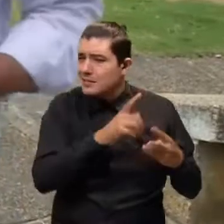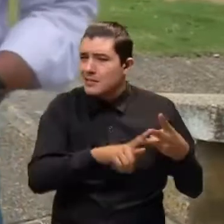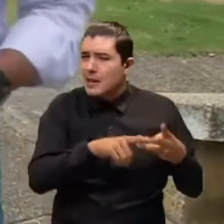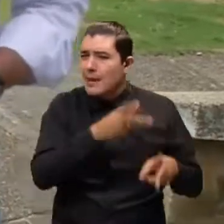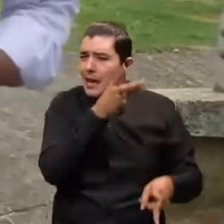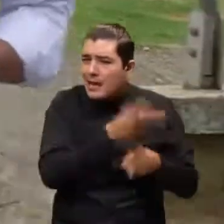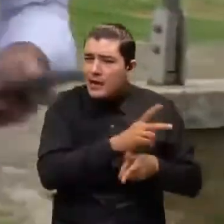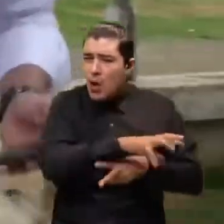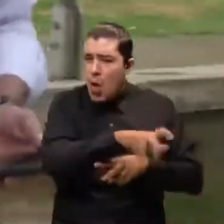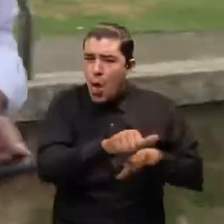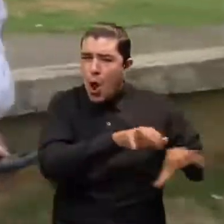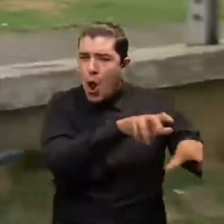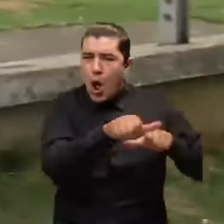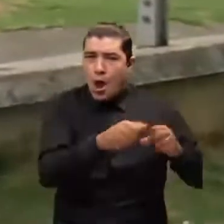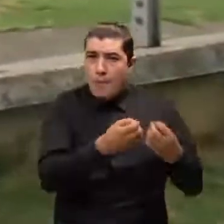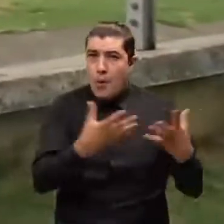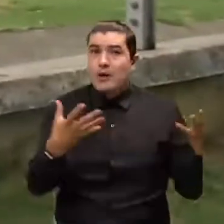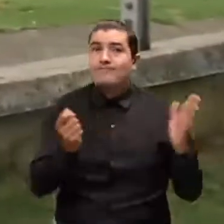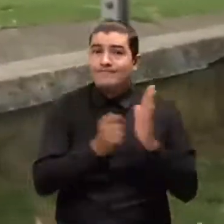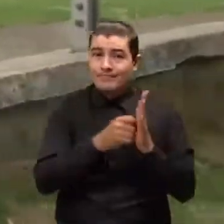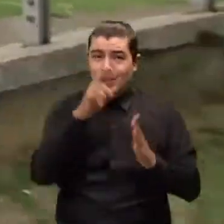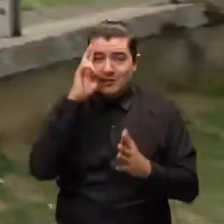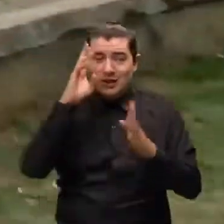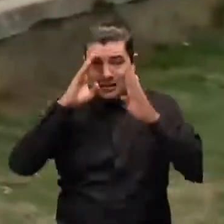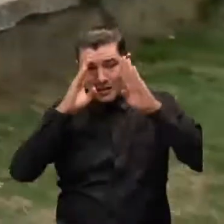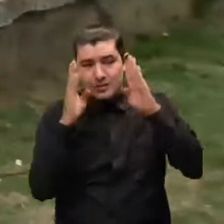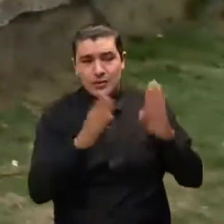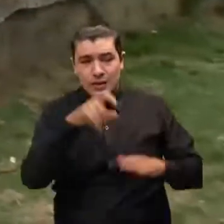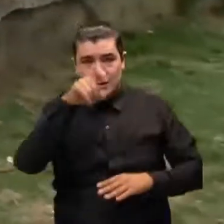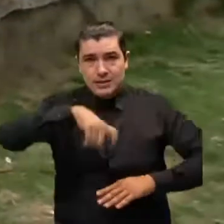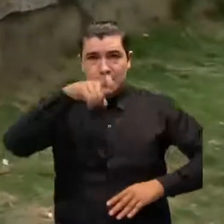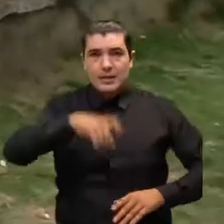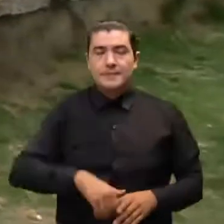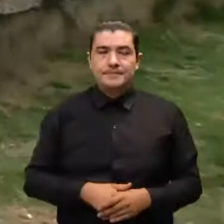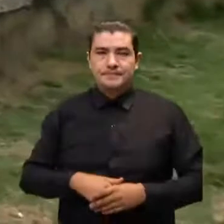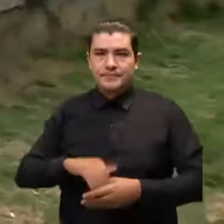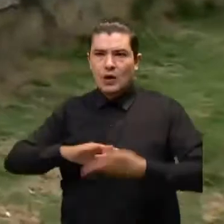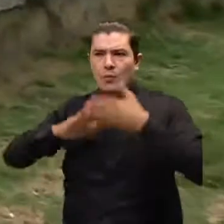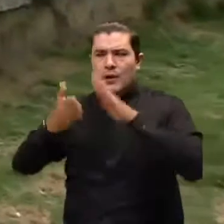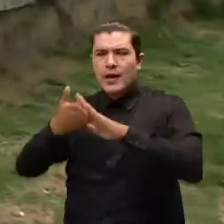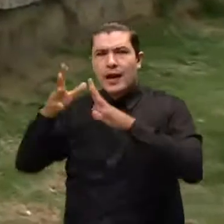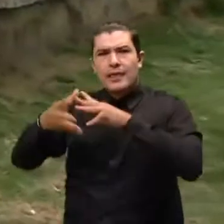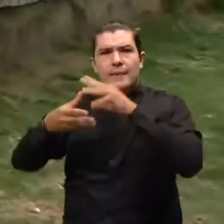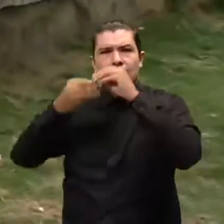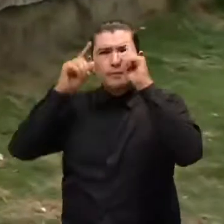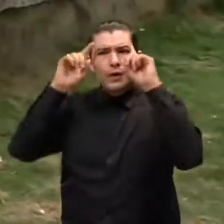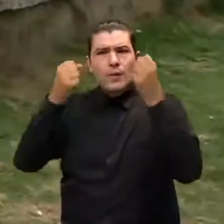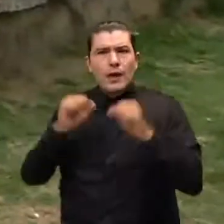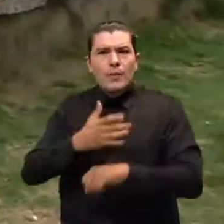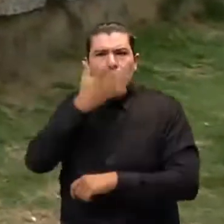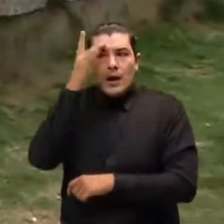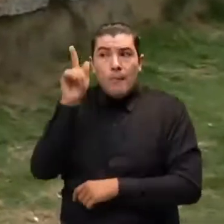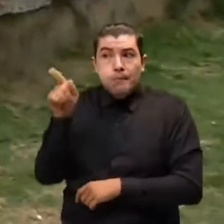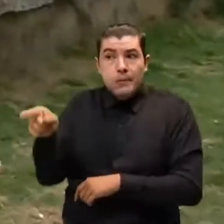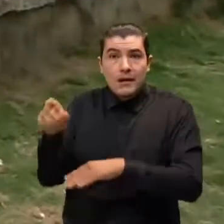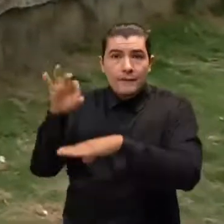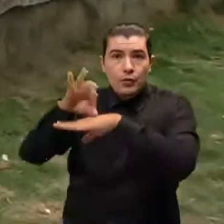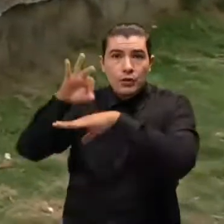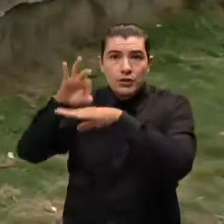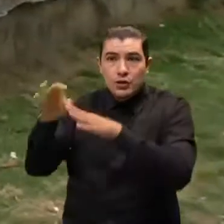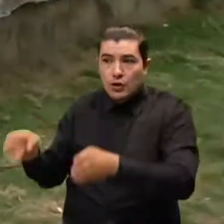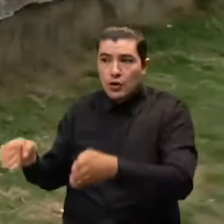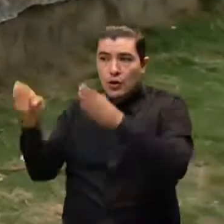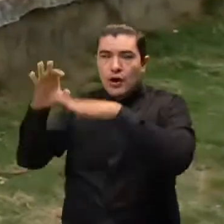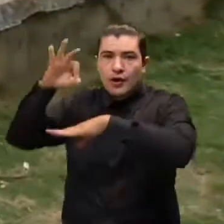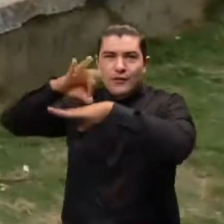Y otro de los sectores que también por los cuales están preocupados los habitantes aquí en esta zona es por la ubicación de una fundación. Aseguran, esa